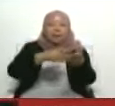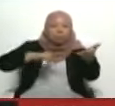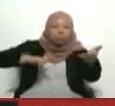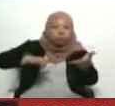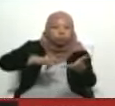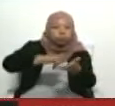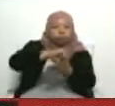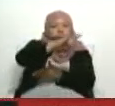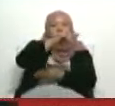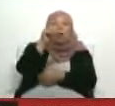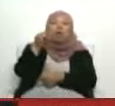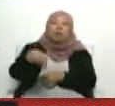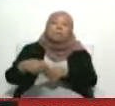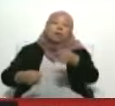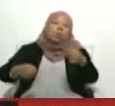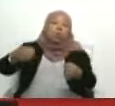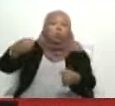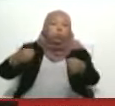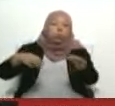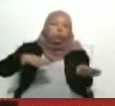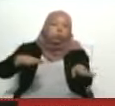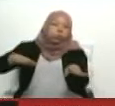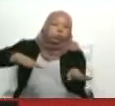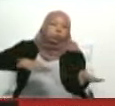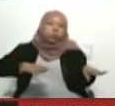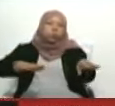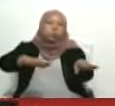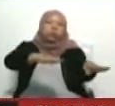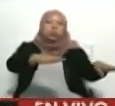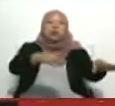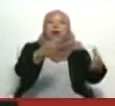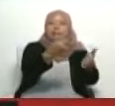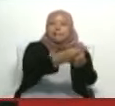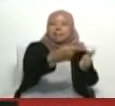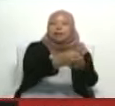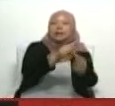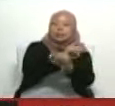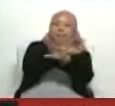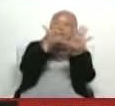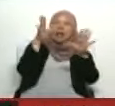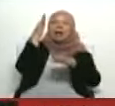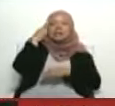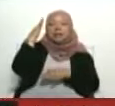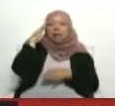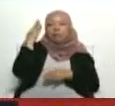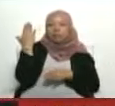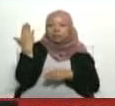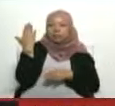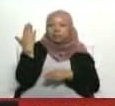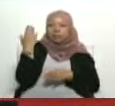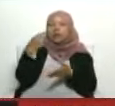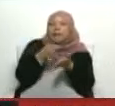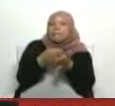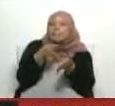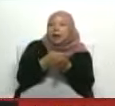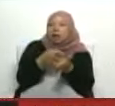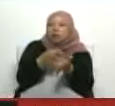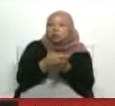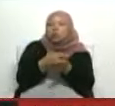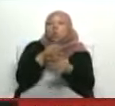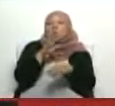o terrestres? Ya tenemos las pistas claras de esa fuente de financiamiento,